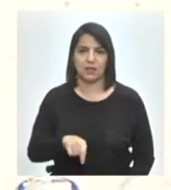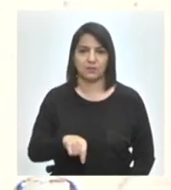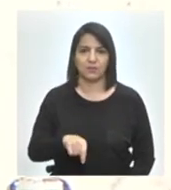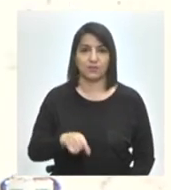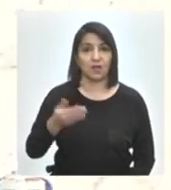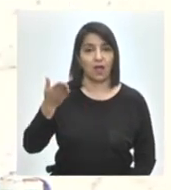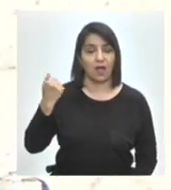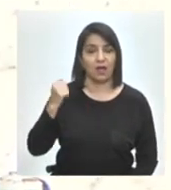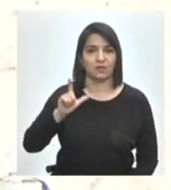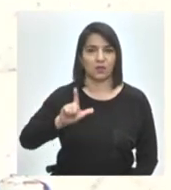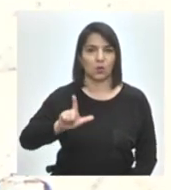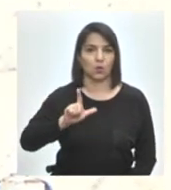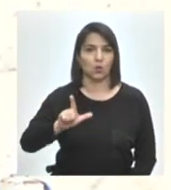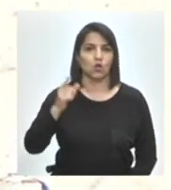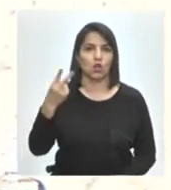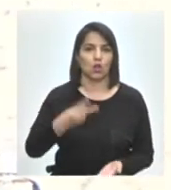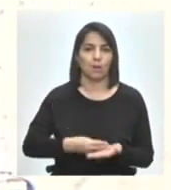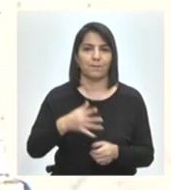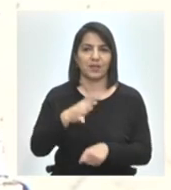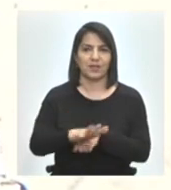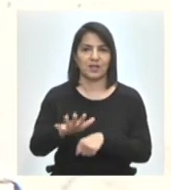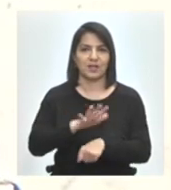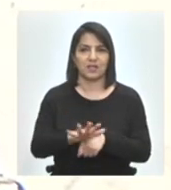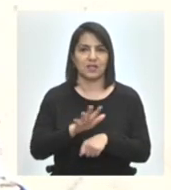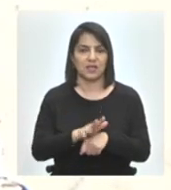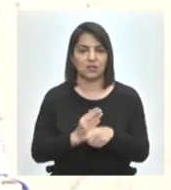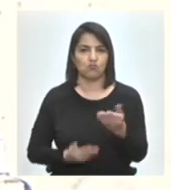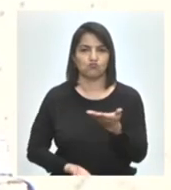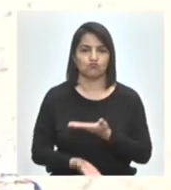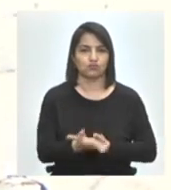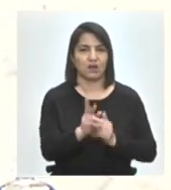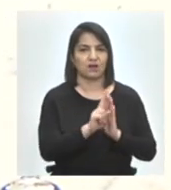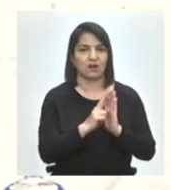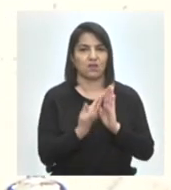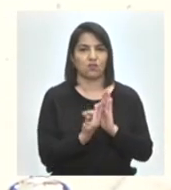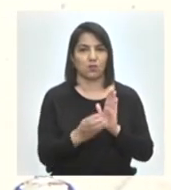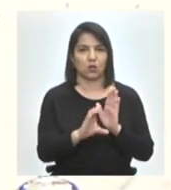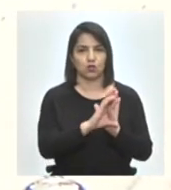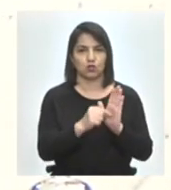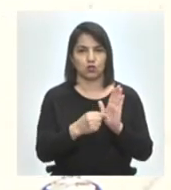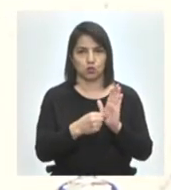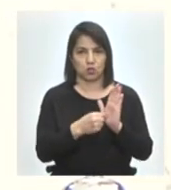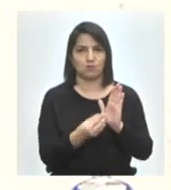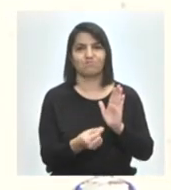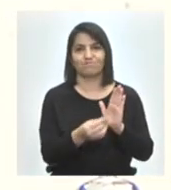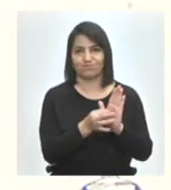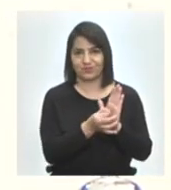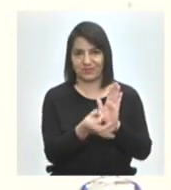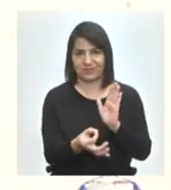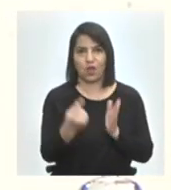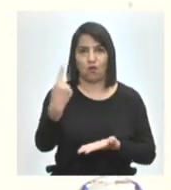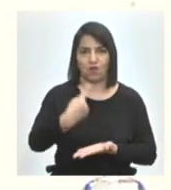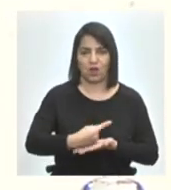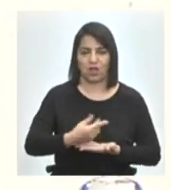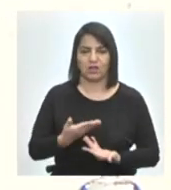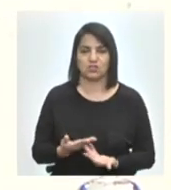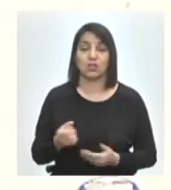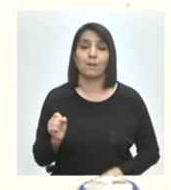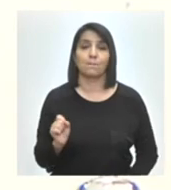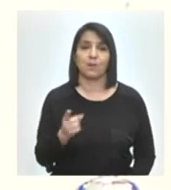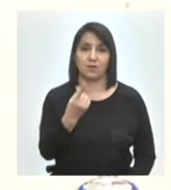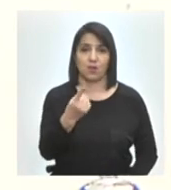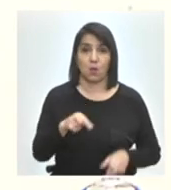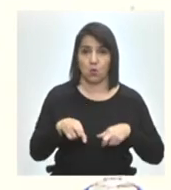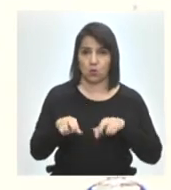del 2015 se despachara la reforma constitucional que estableció esta obligación. En aquella primera